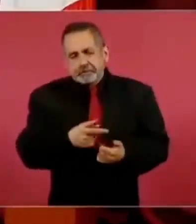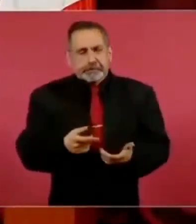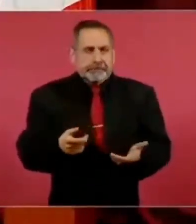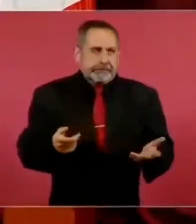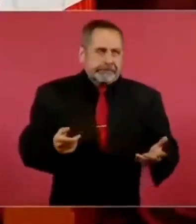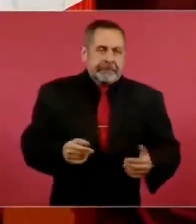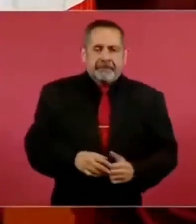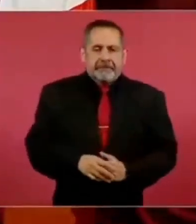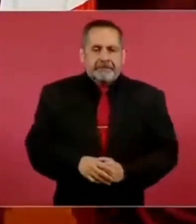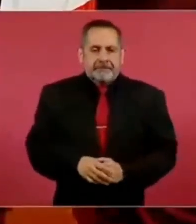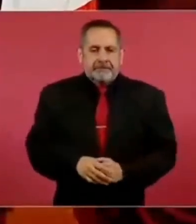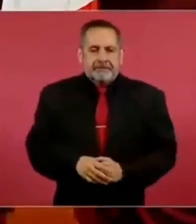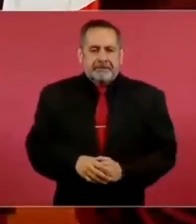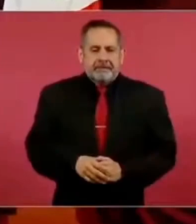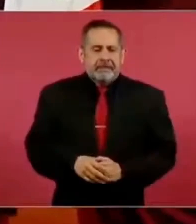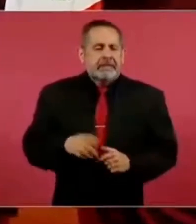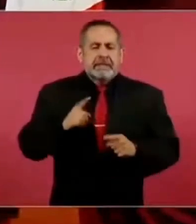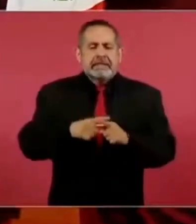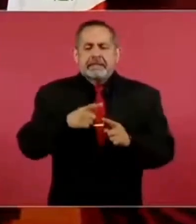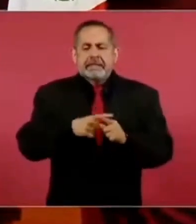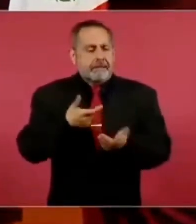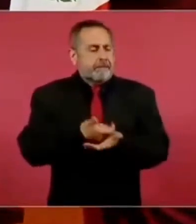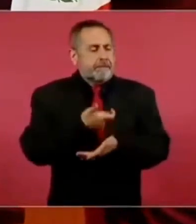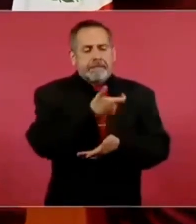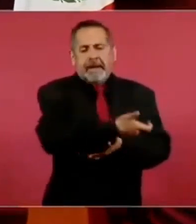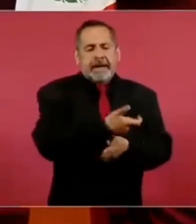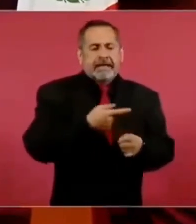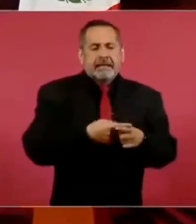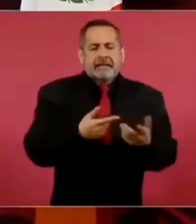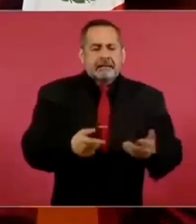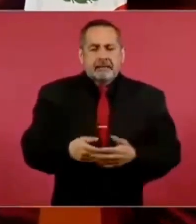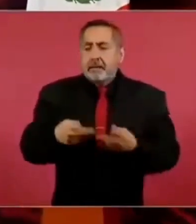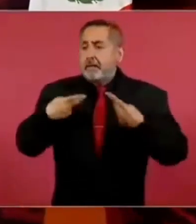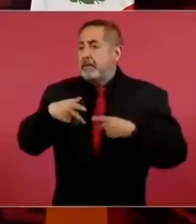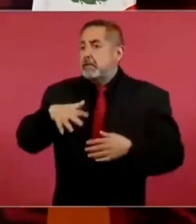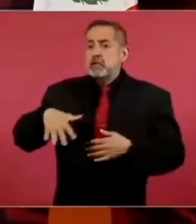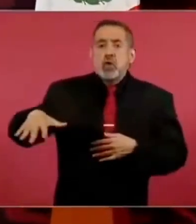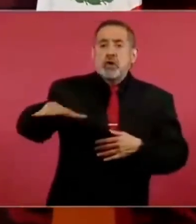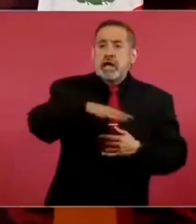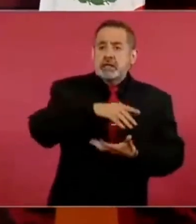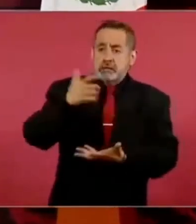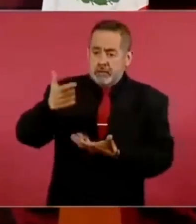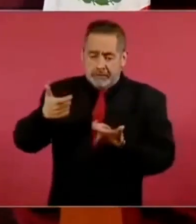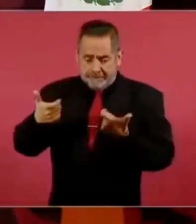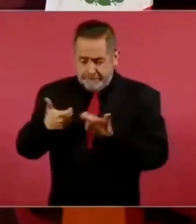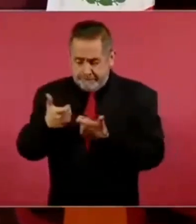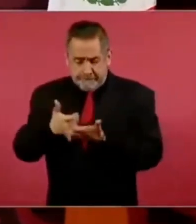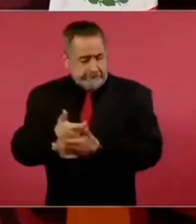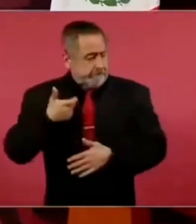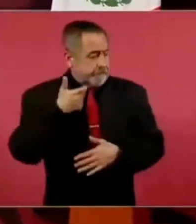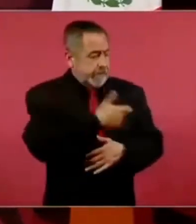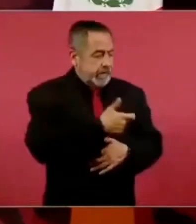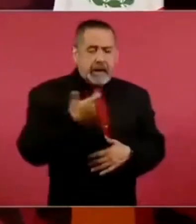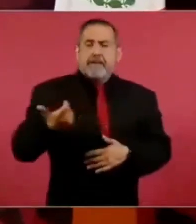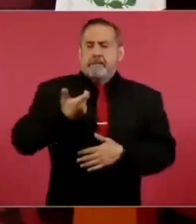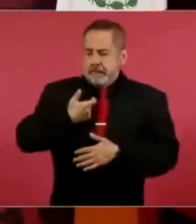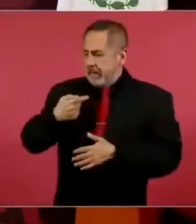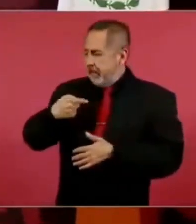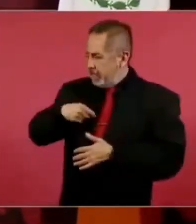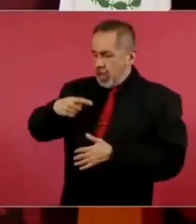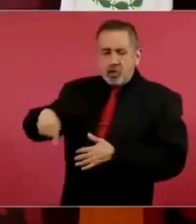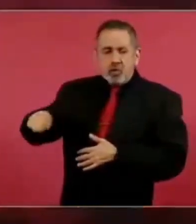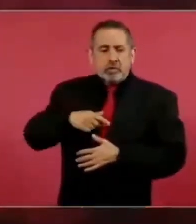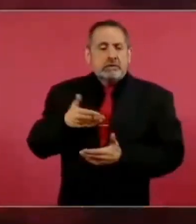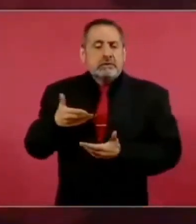ayer quién les paga el pueblo nos paga a todos somos